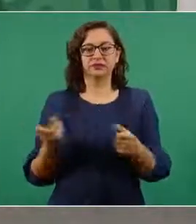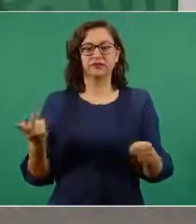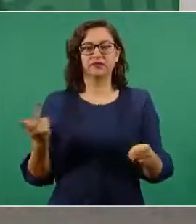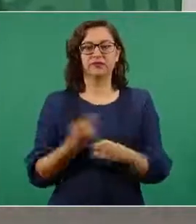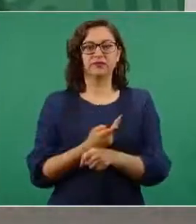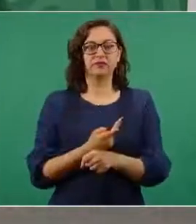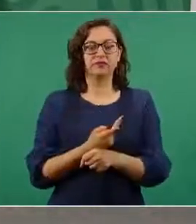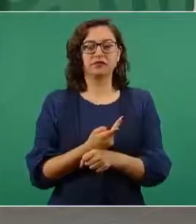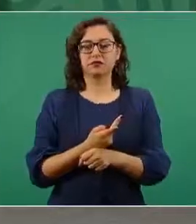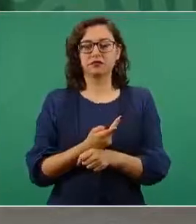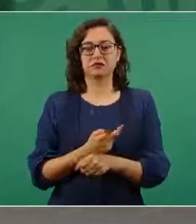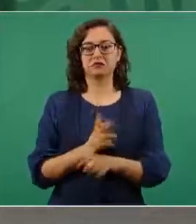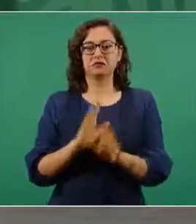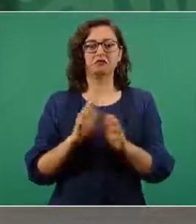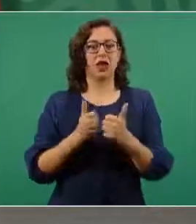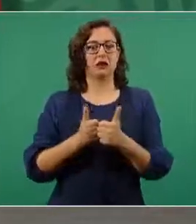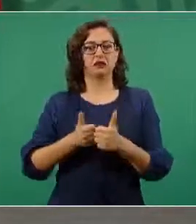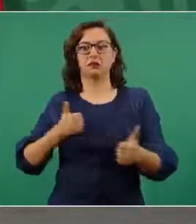social.